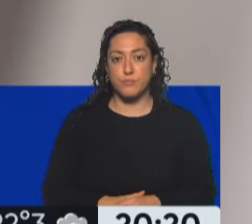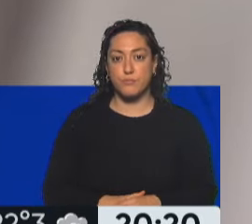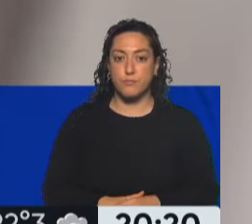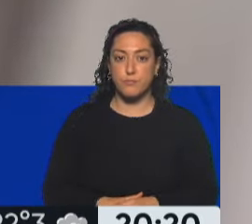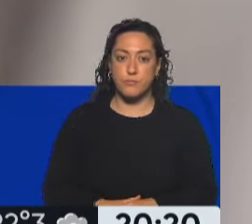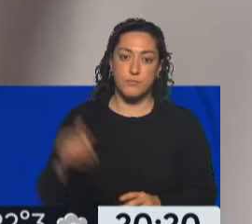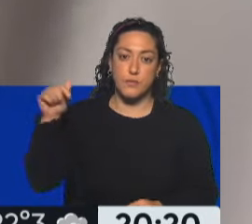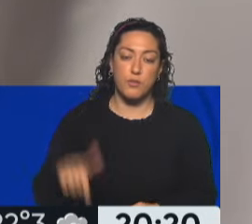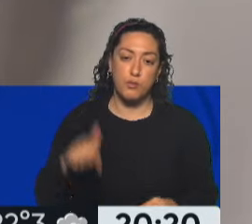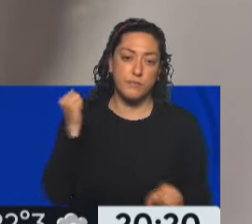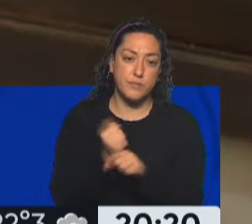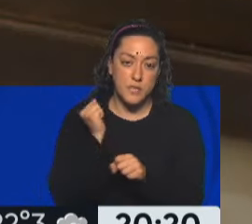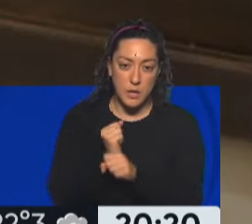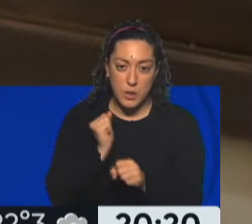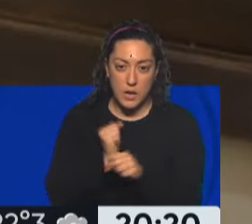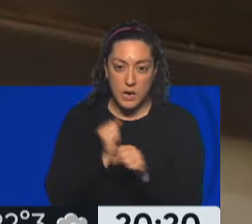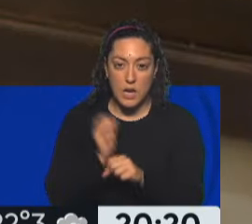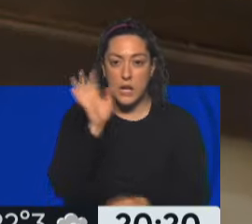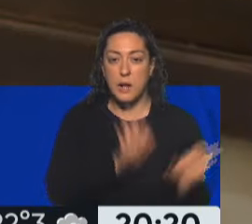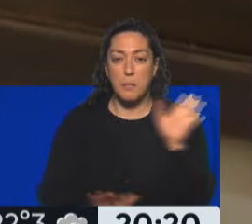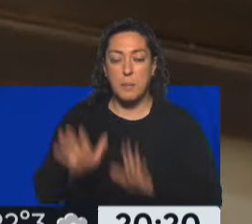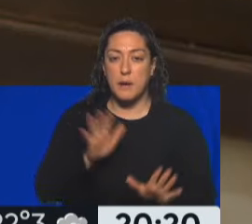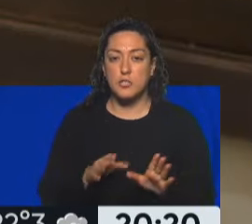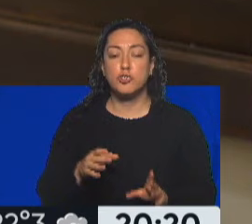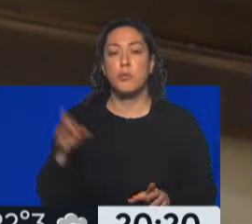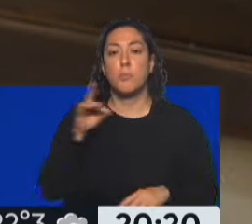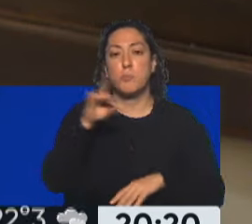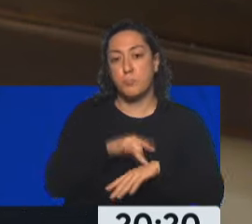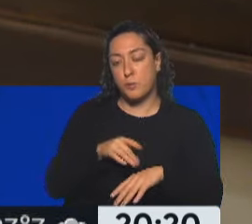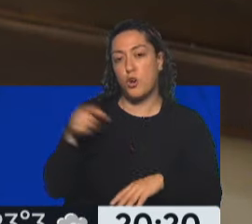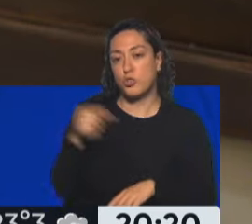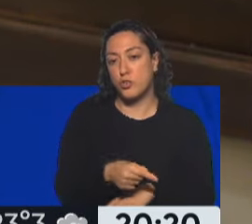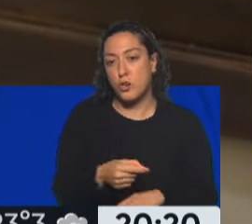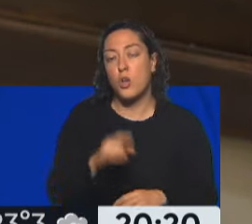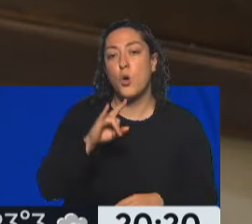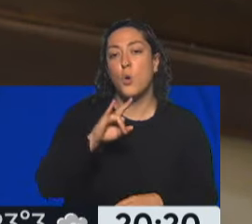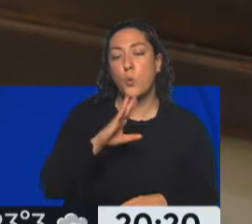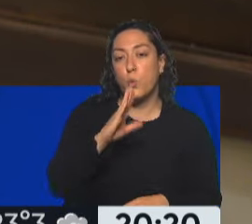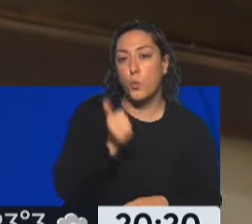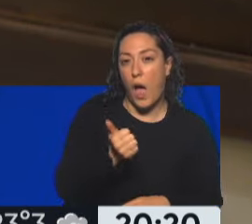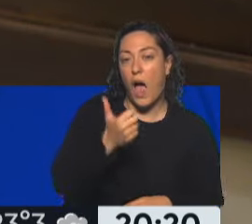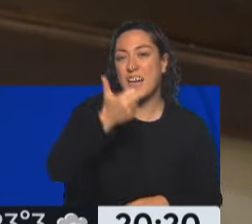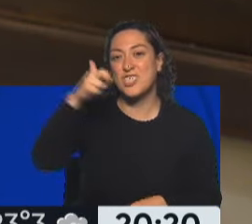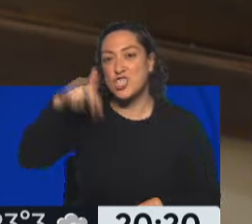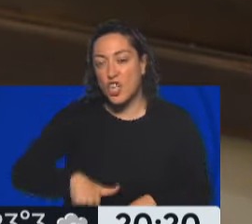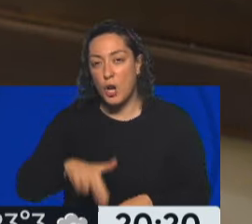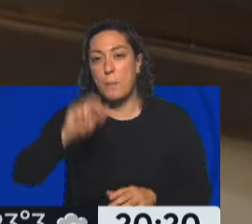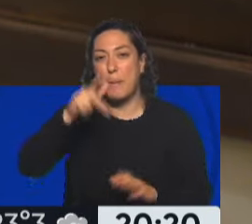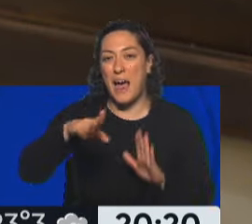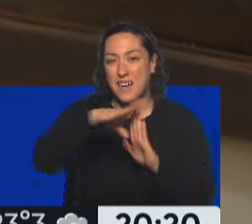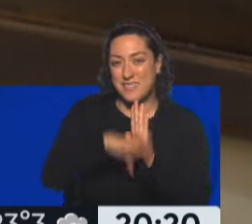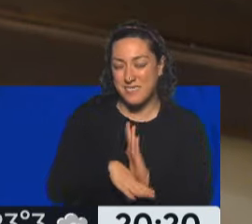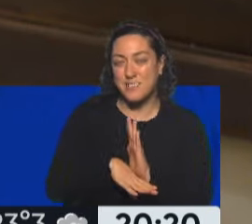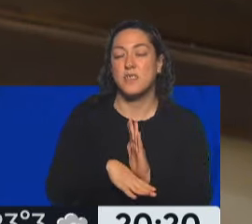ahora en plena tarea de la preparación de repelentes como parte del programa UBA en Acción. Esto ya inició la preparación la semana